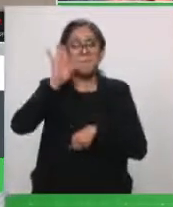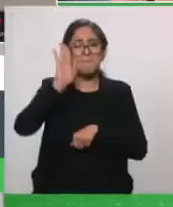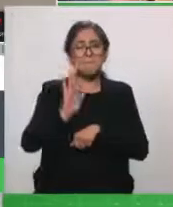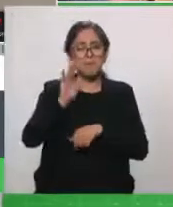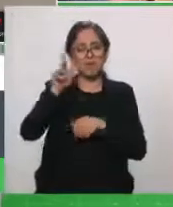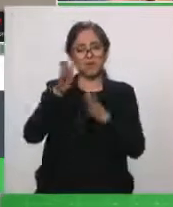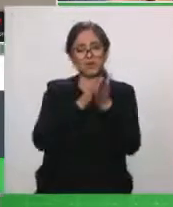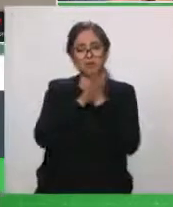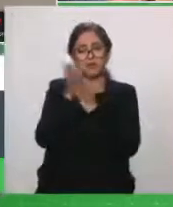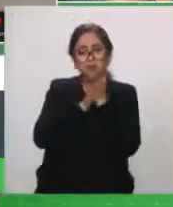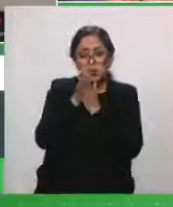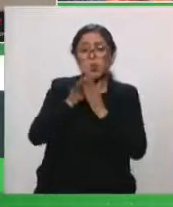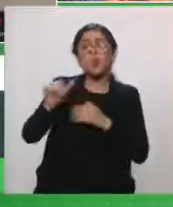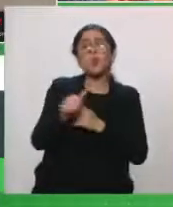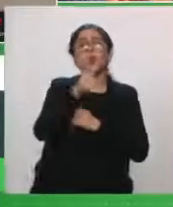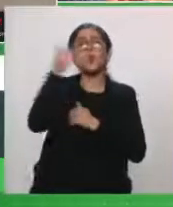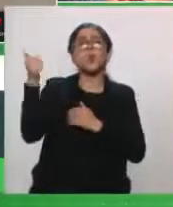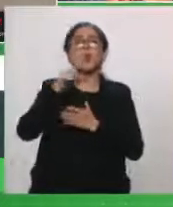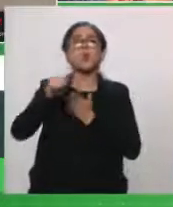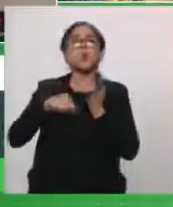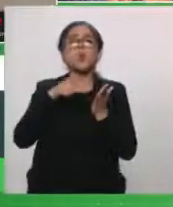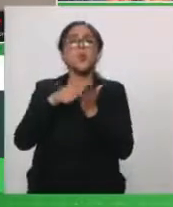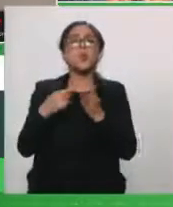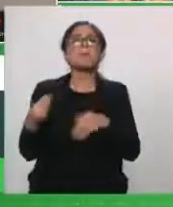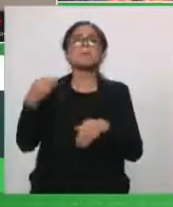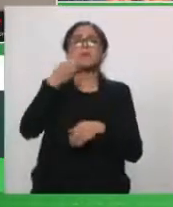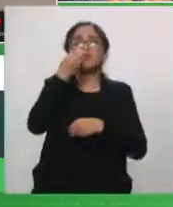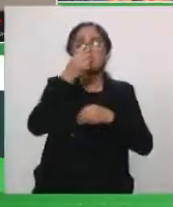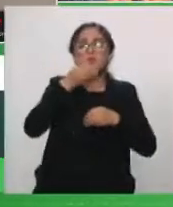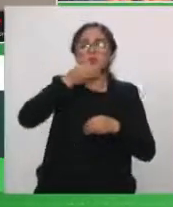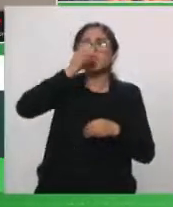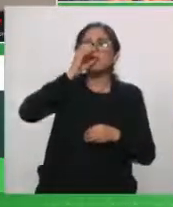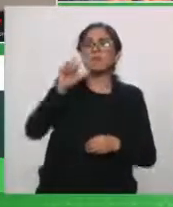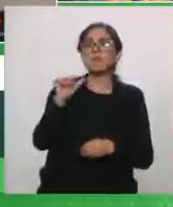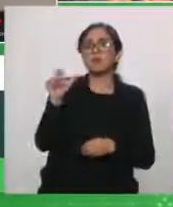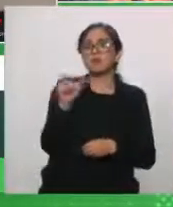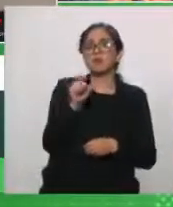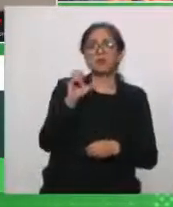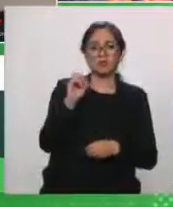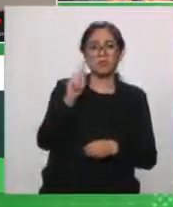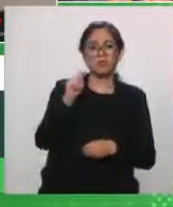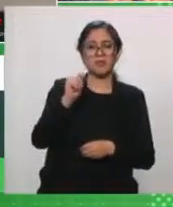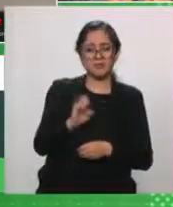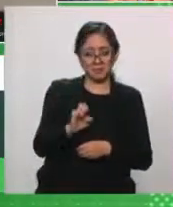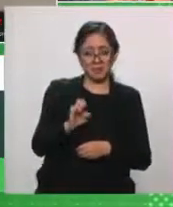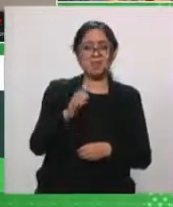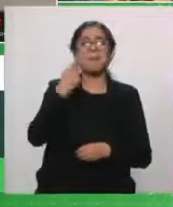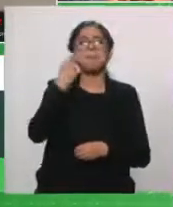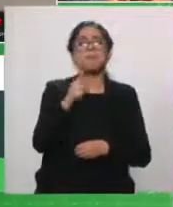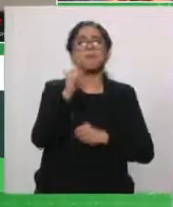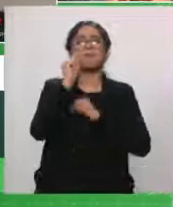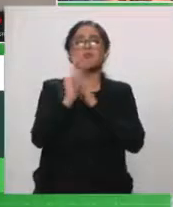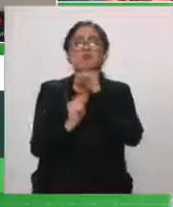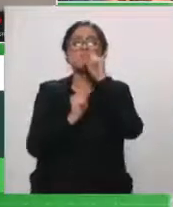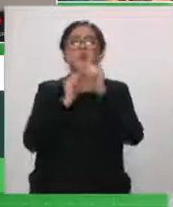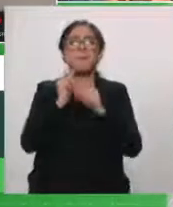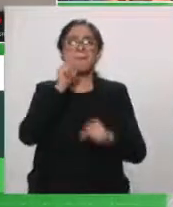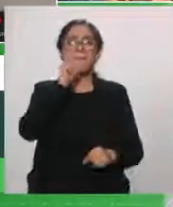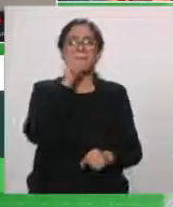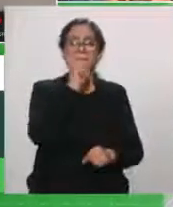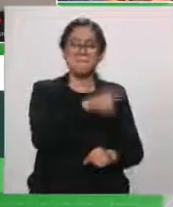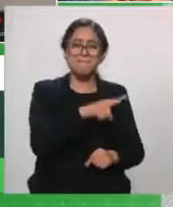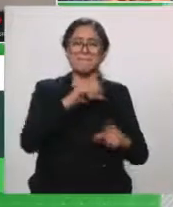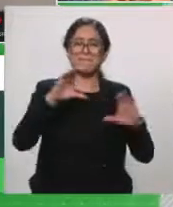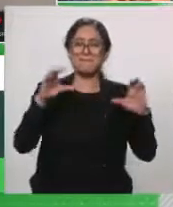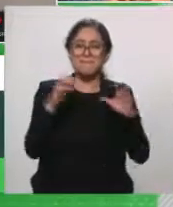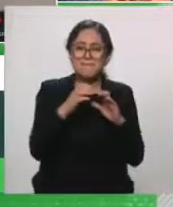en algunas zonas se toma con achiote, pero donde claramente estamos viendo la misma